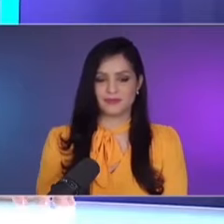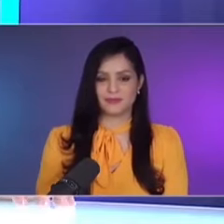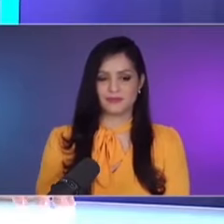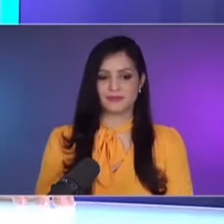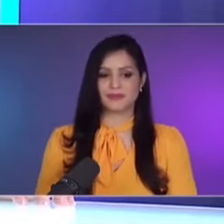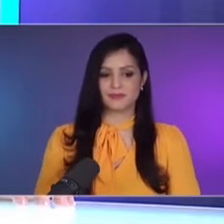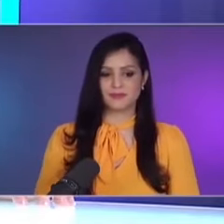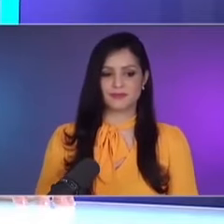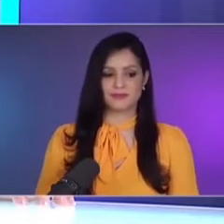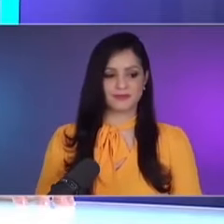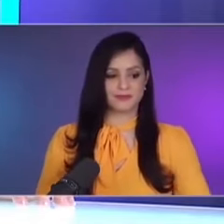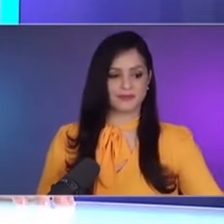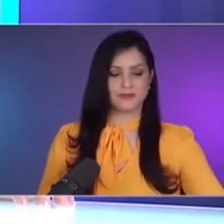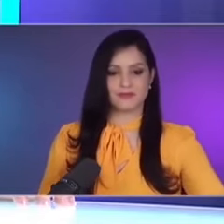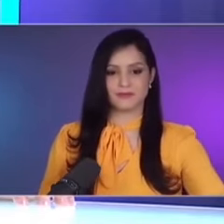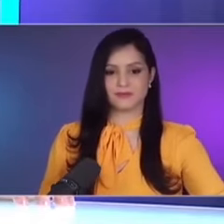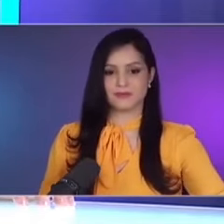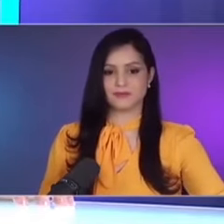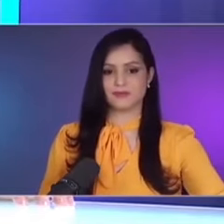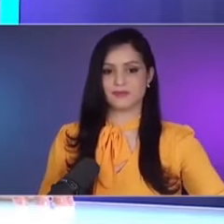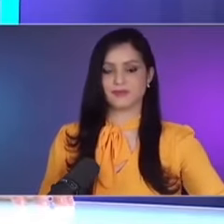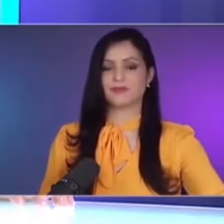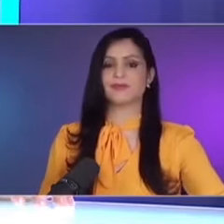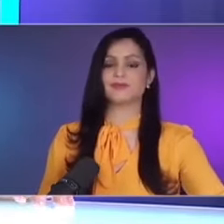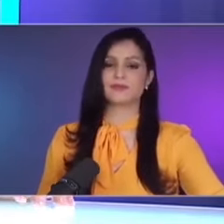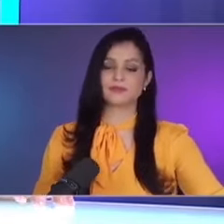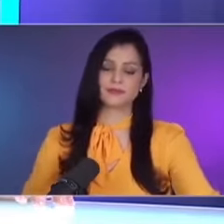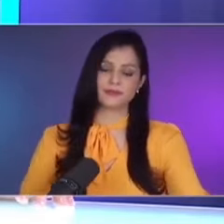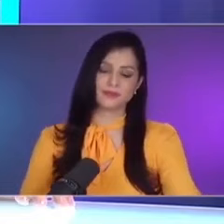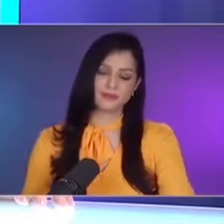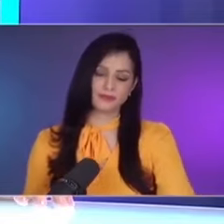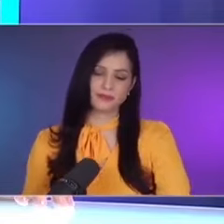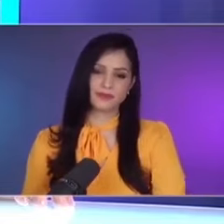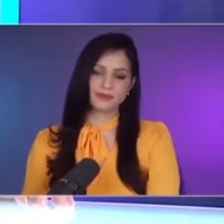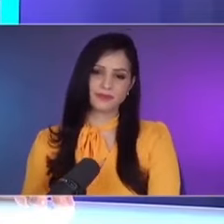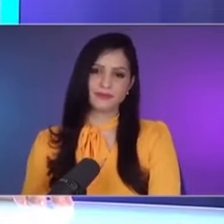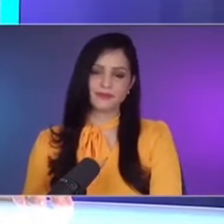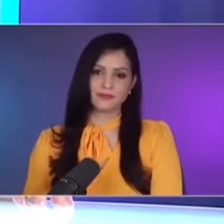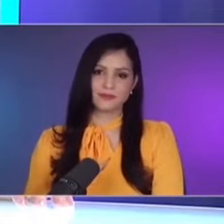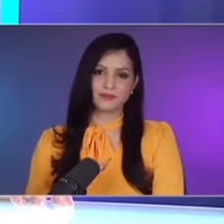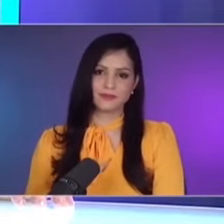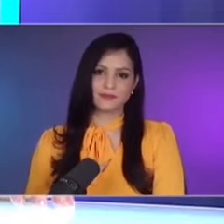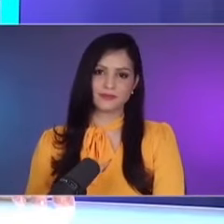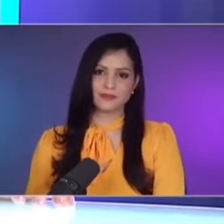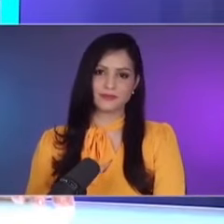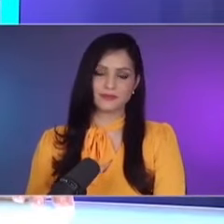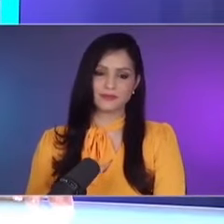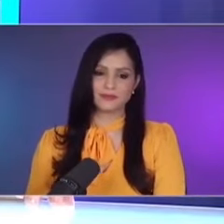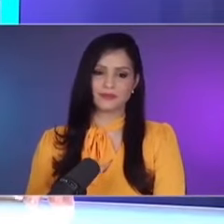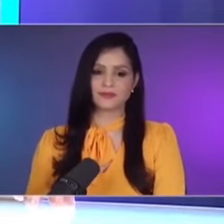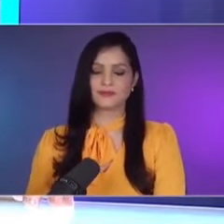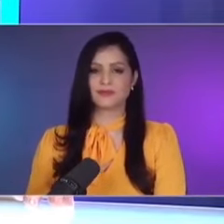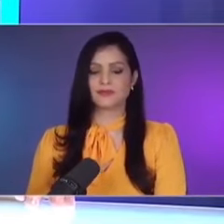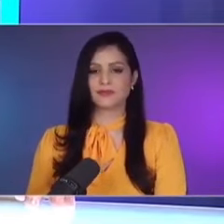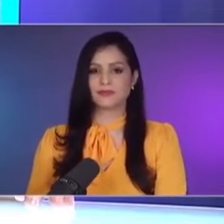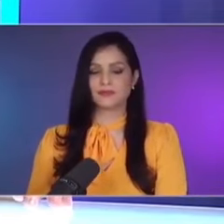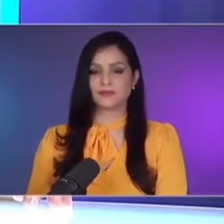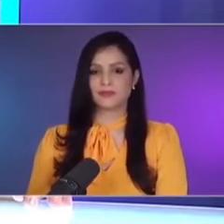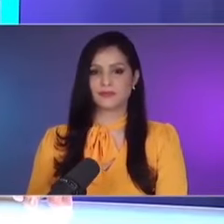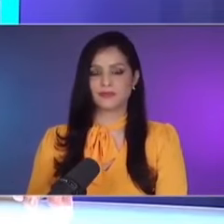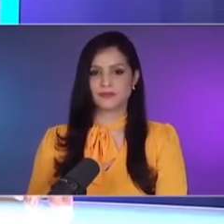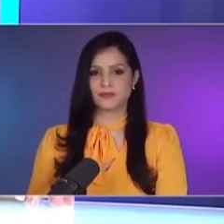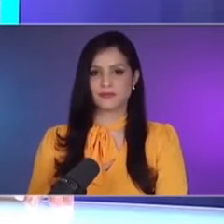ahí eh Me han dicho que el Ministerio de la Hacienda eh ha puesto